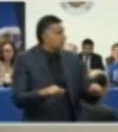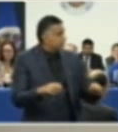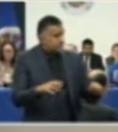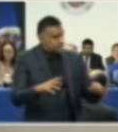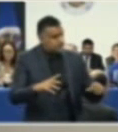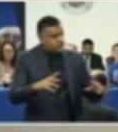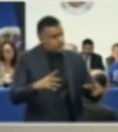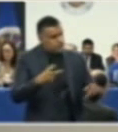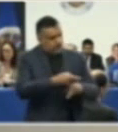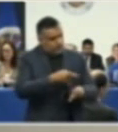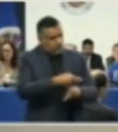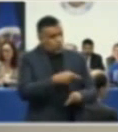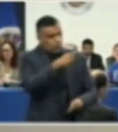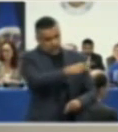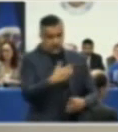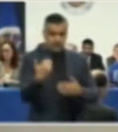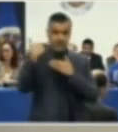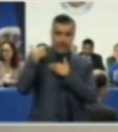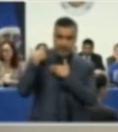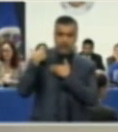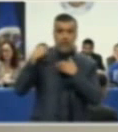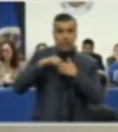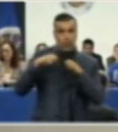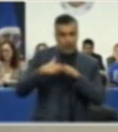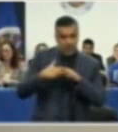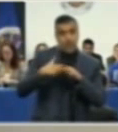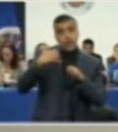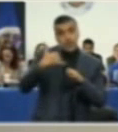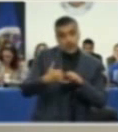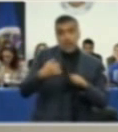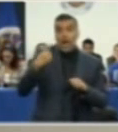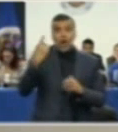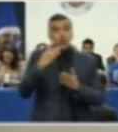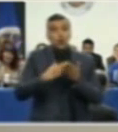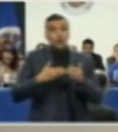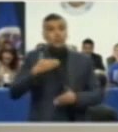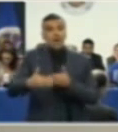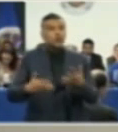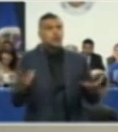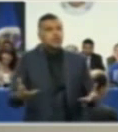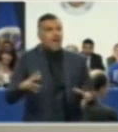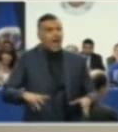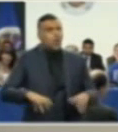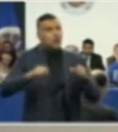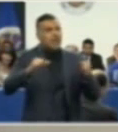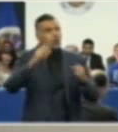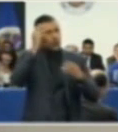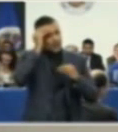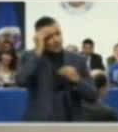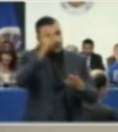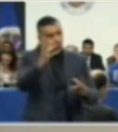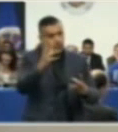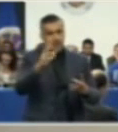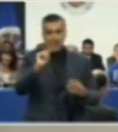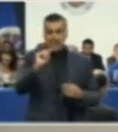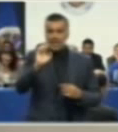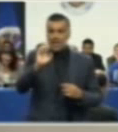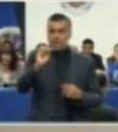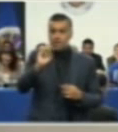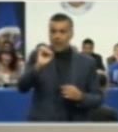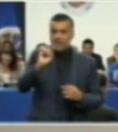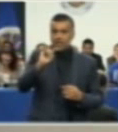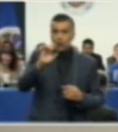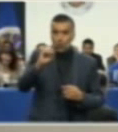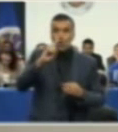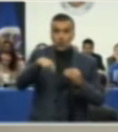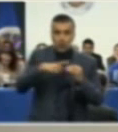en el asunto, que pudiese ser suyo el problema, y algunos pasos para ello sería adoptar un informe temático sobre la situación